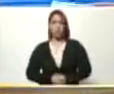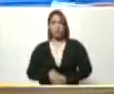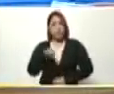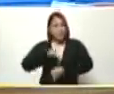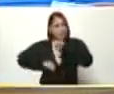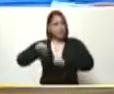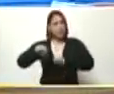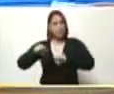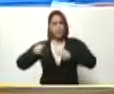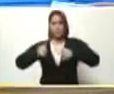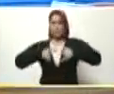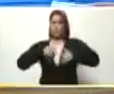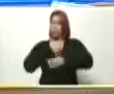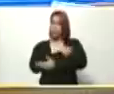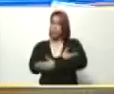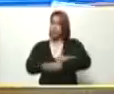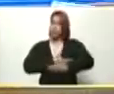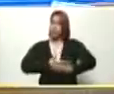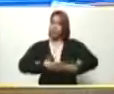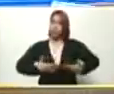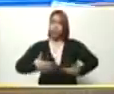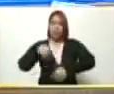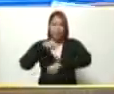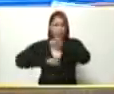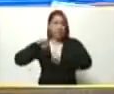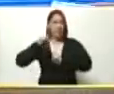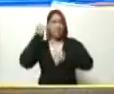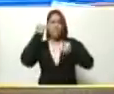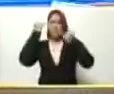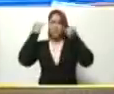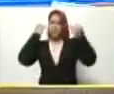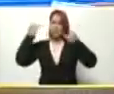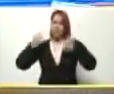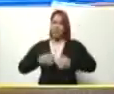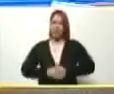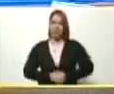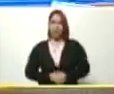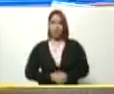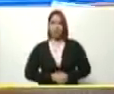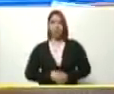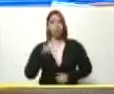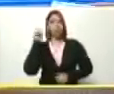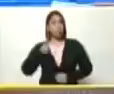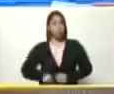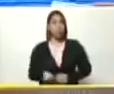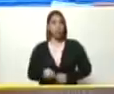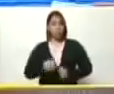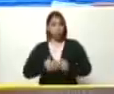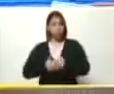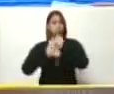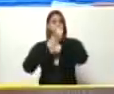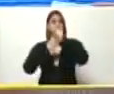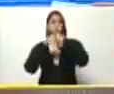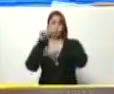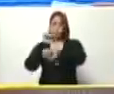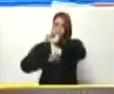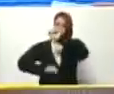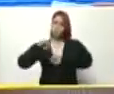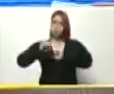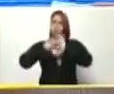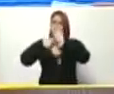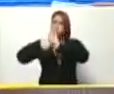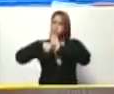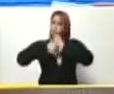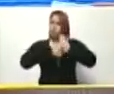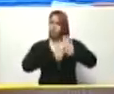su sangre, y la defiende con ideas, y la defiende con liderazgo, y la defiende con su ejemplo.